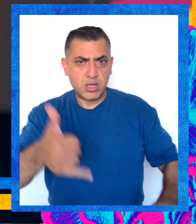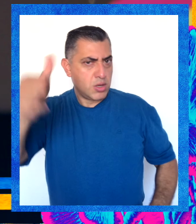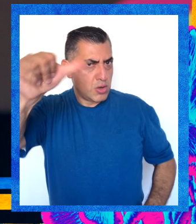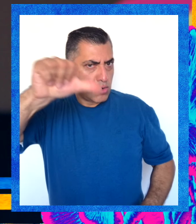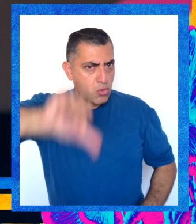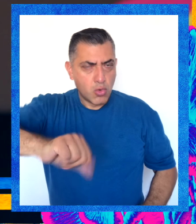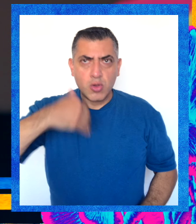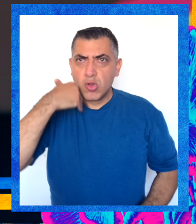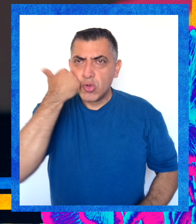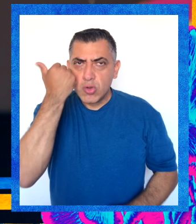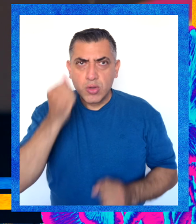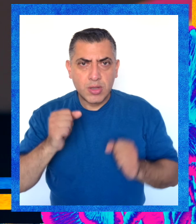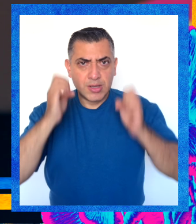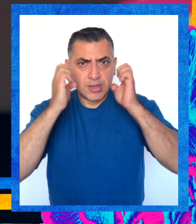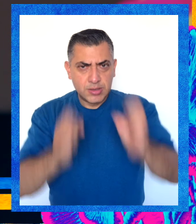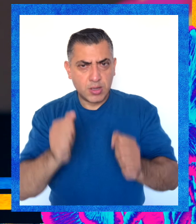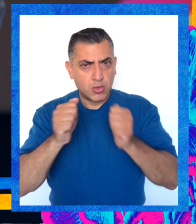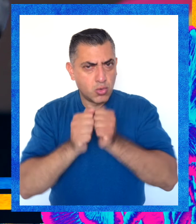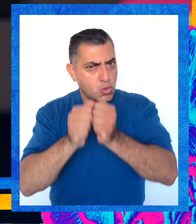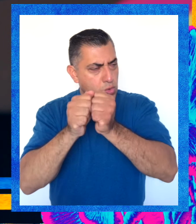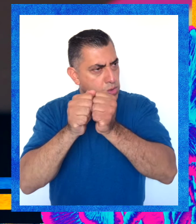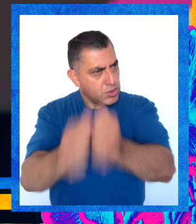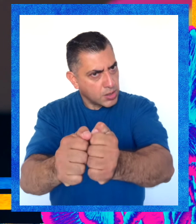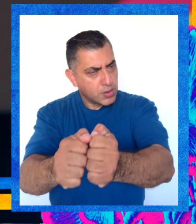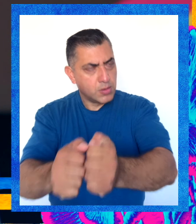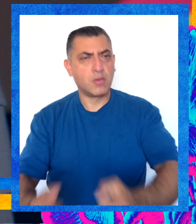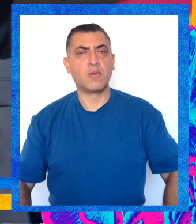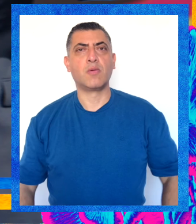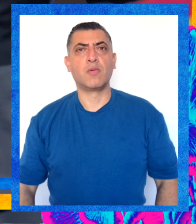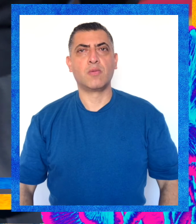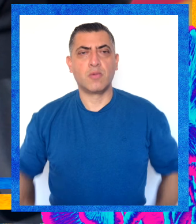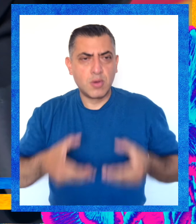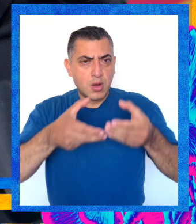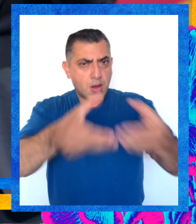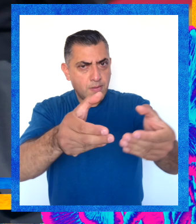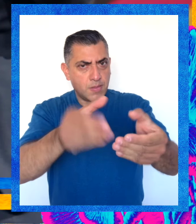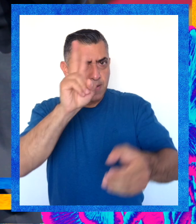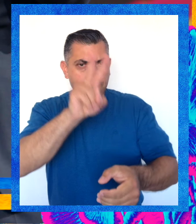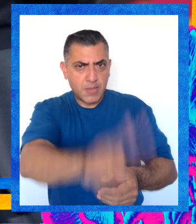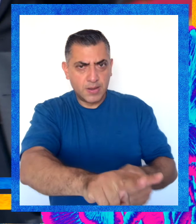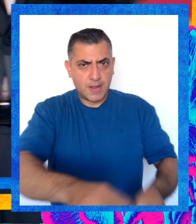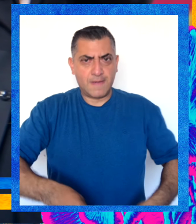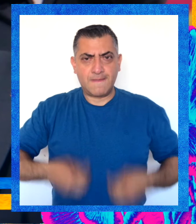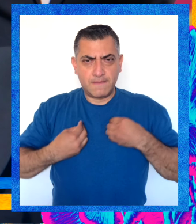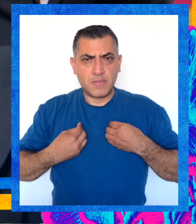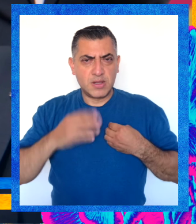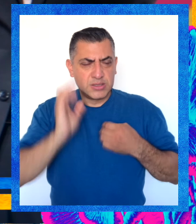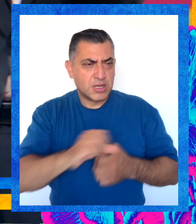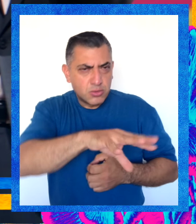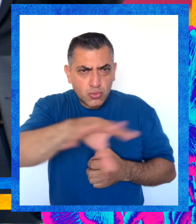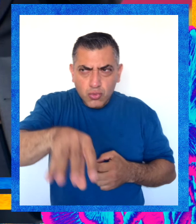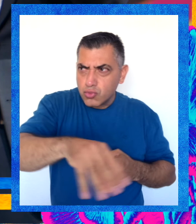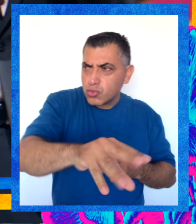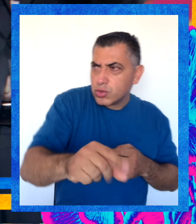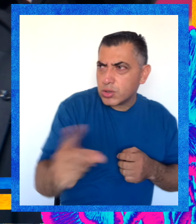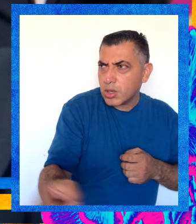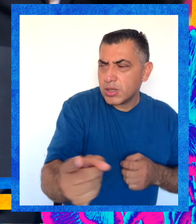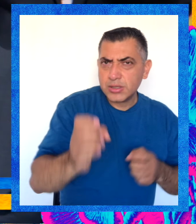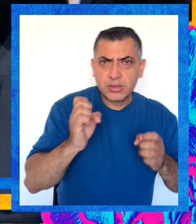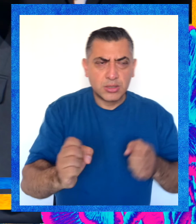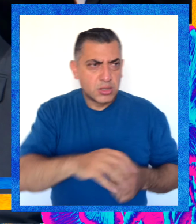quiere convertirse para ti en lo particular y los que estamos acá en el camino y la vida estás buscando la eternidad